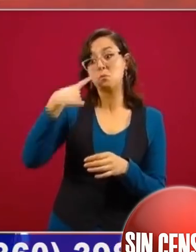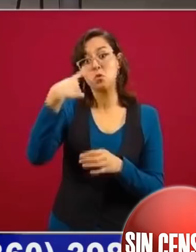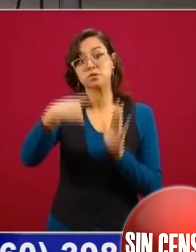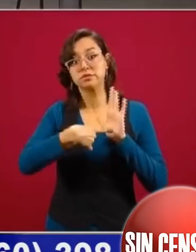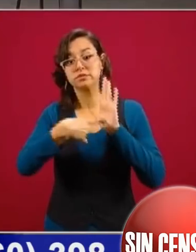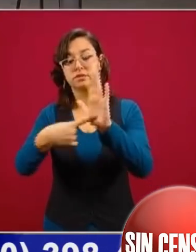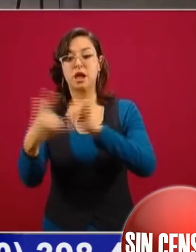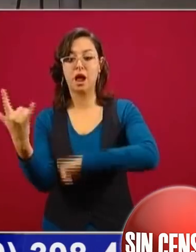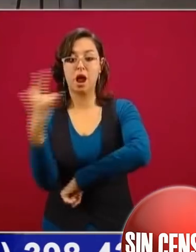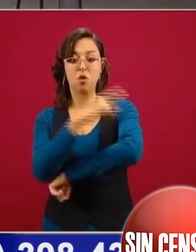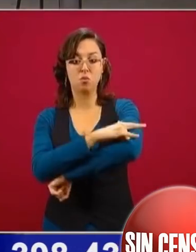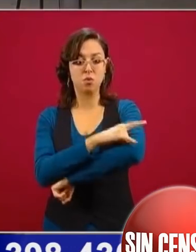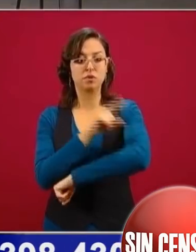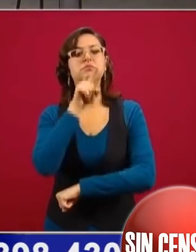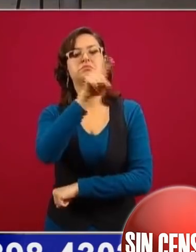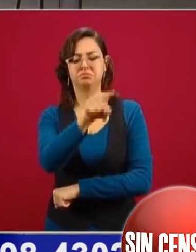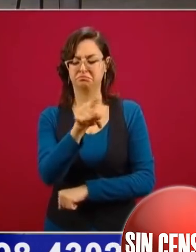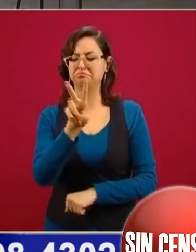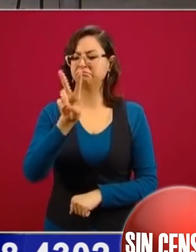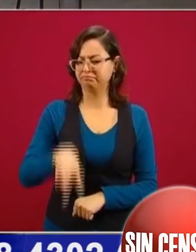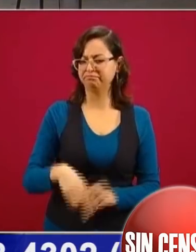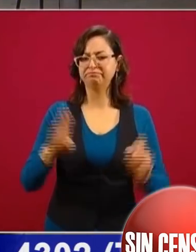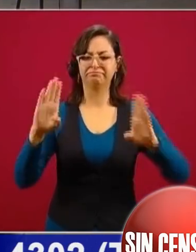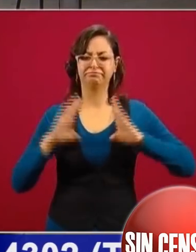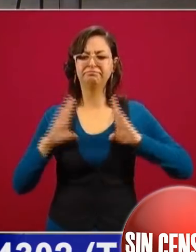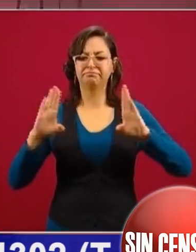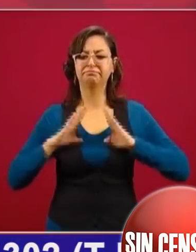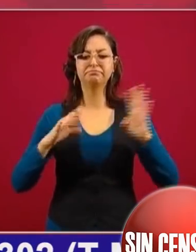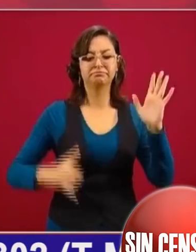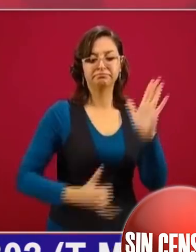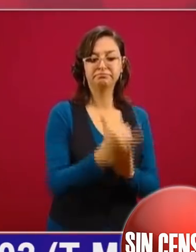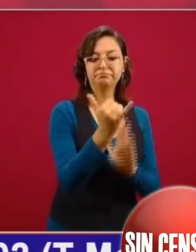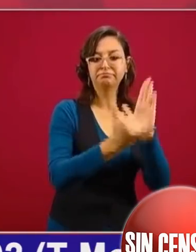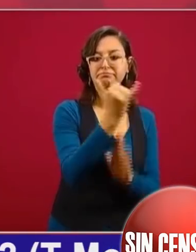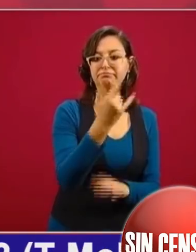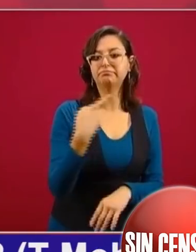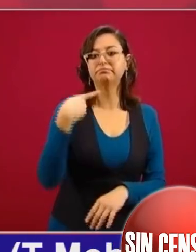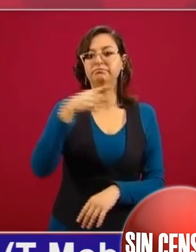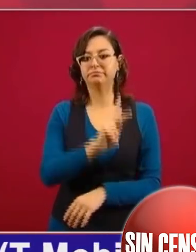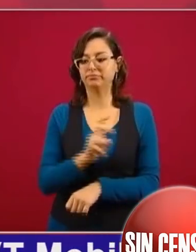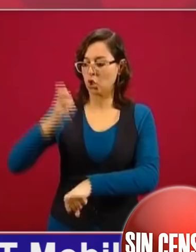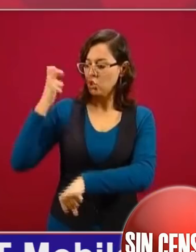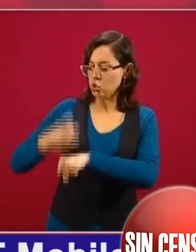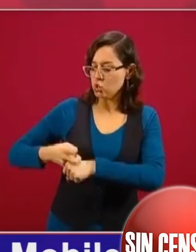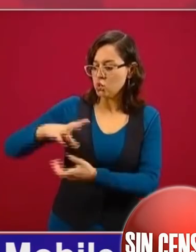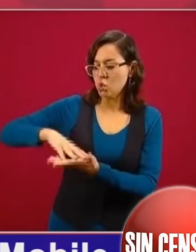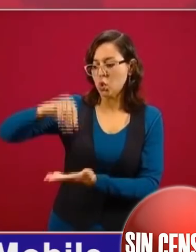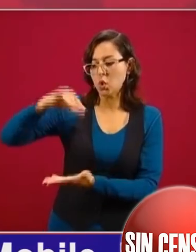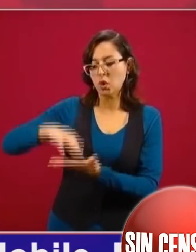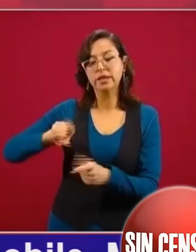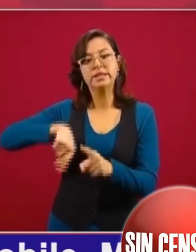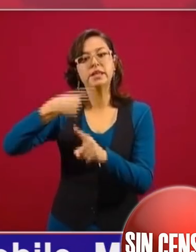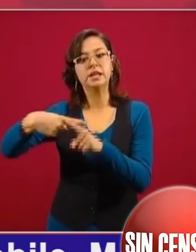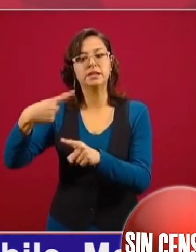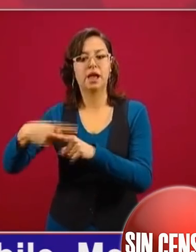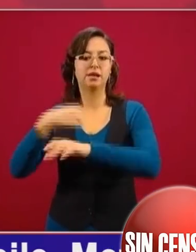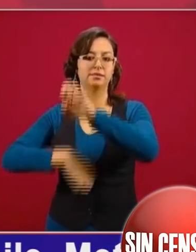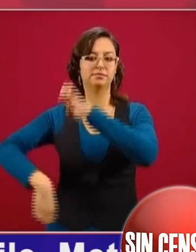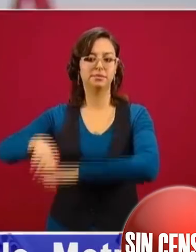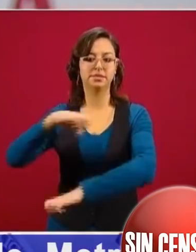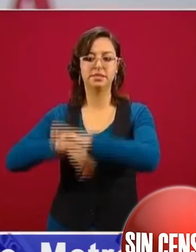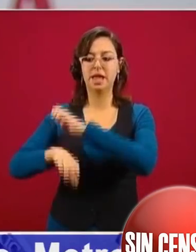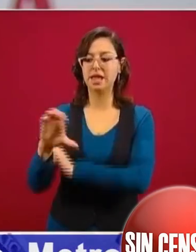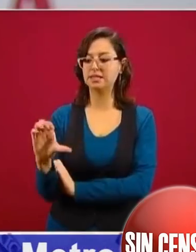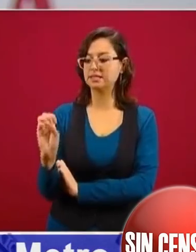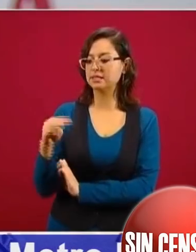Sí, es el ejército el que está construyendo, pero el cemento es de Cemex,